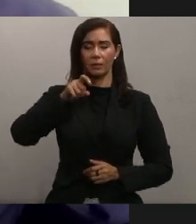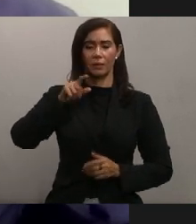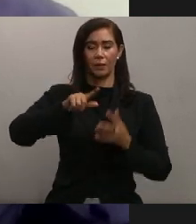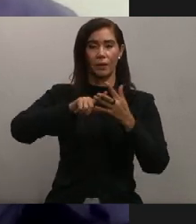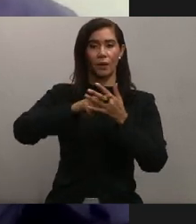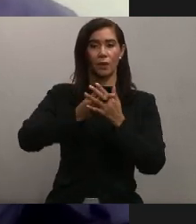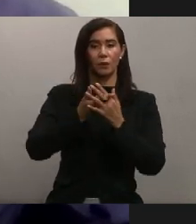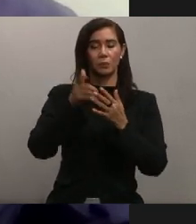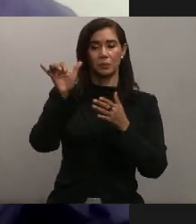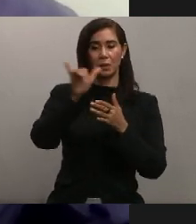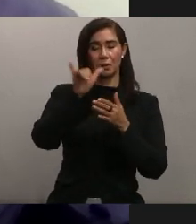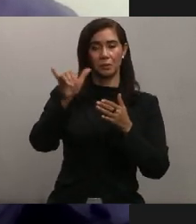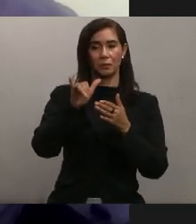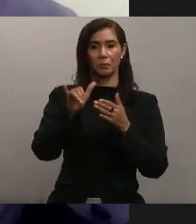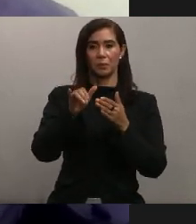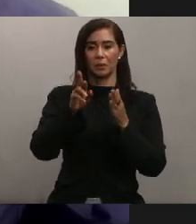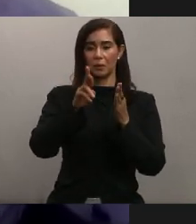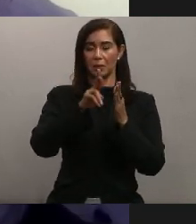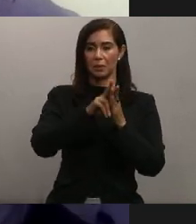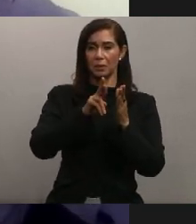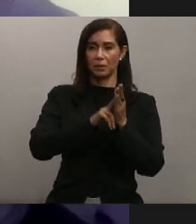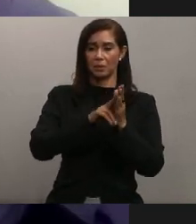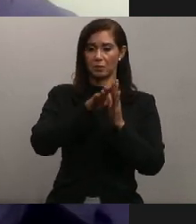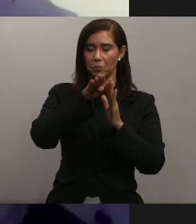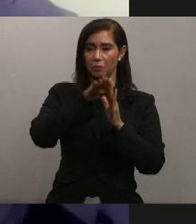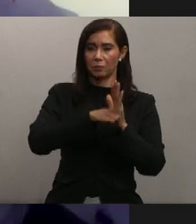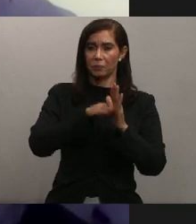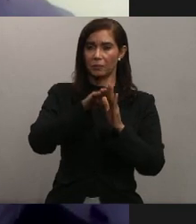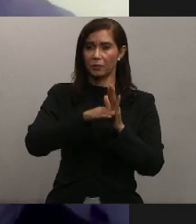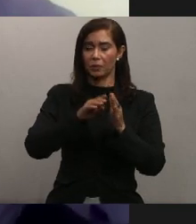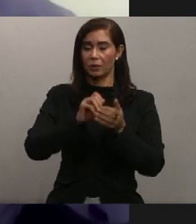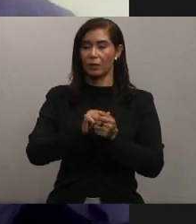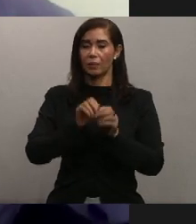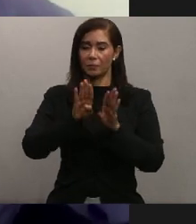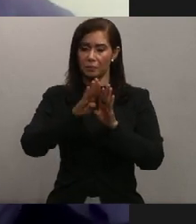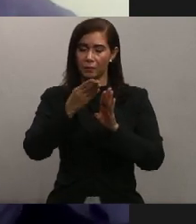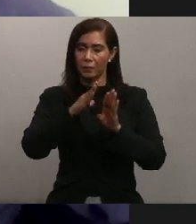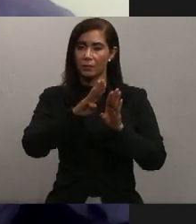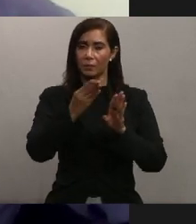a ir desmontando la posibilidad para volver a la normalidad?